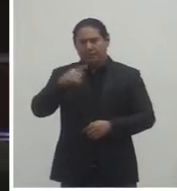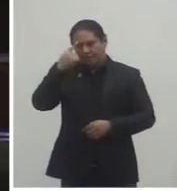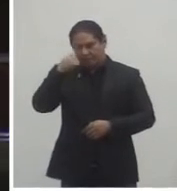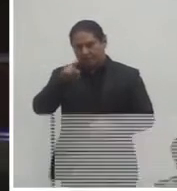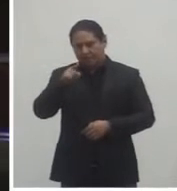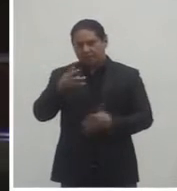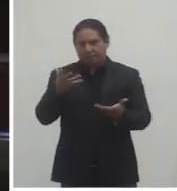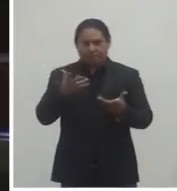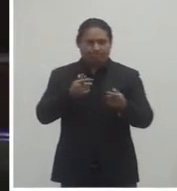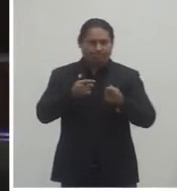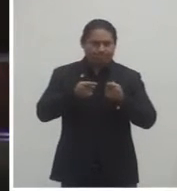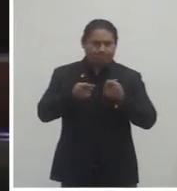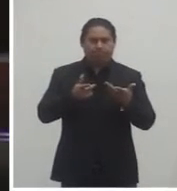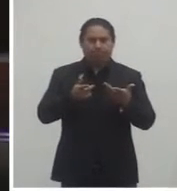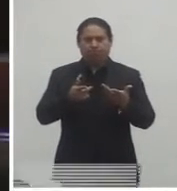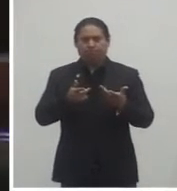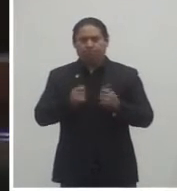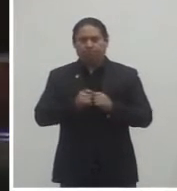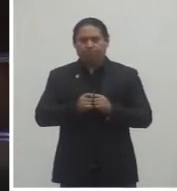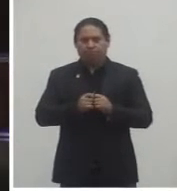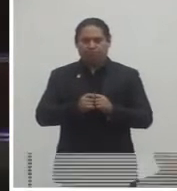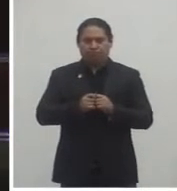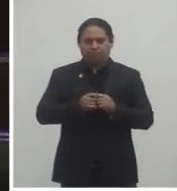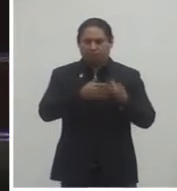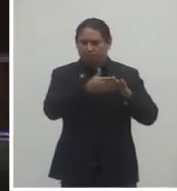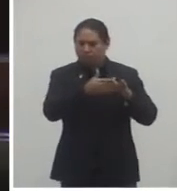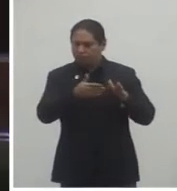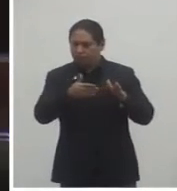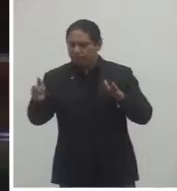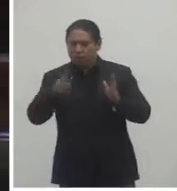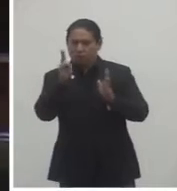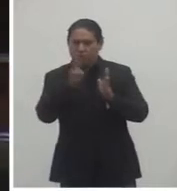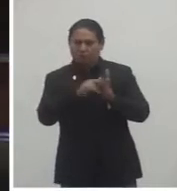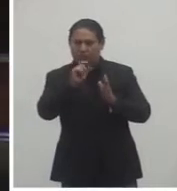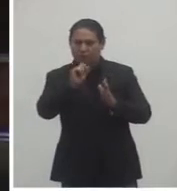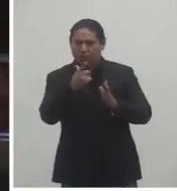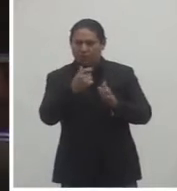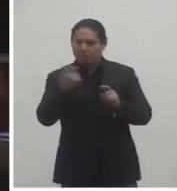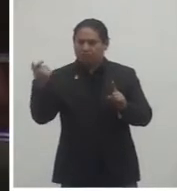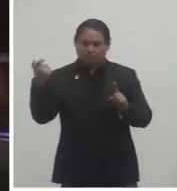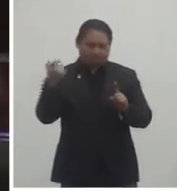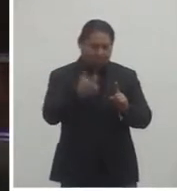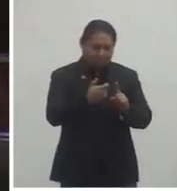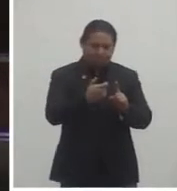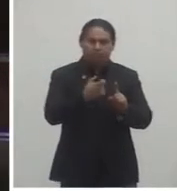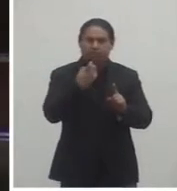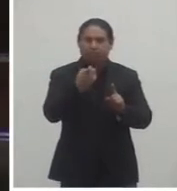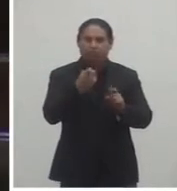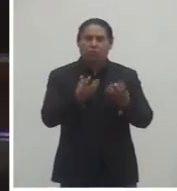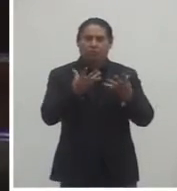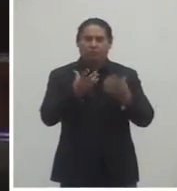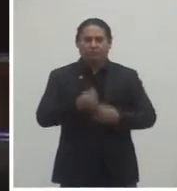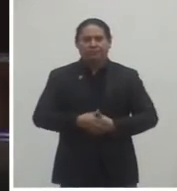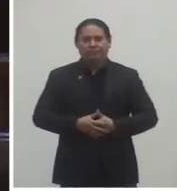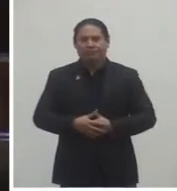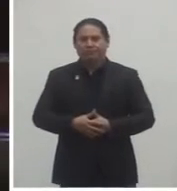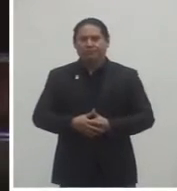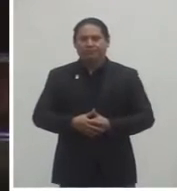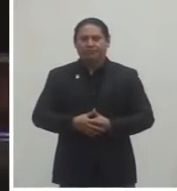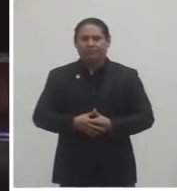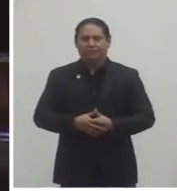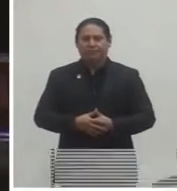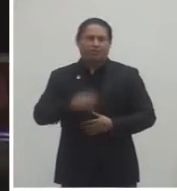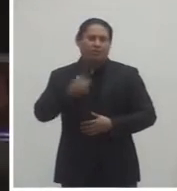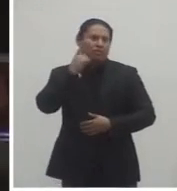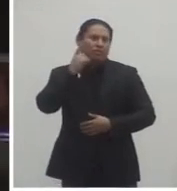a programar en el presupuesto para el ejercicio fiscal 2022 la partida presupuestal. Suscriben